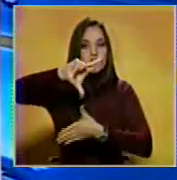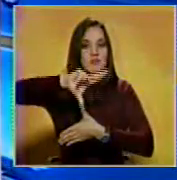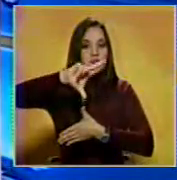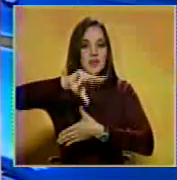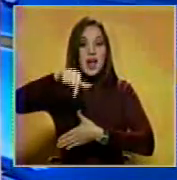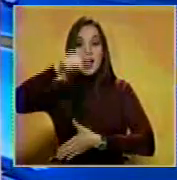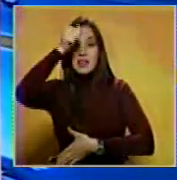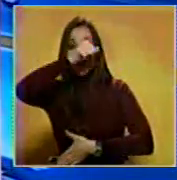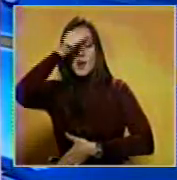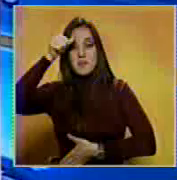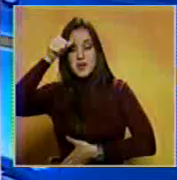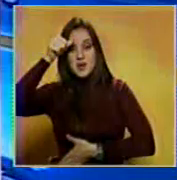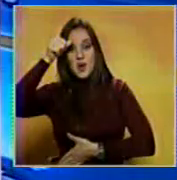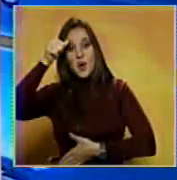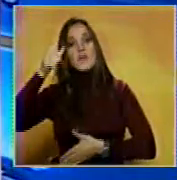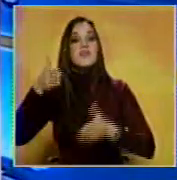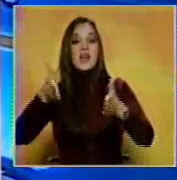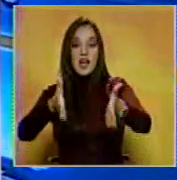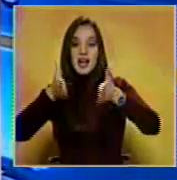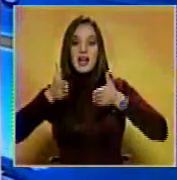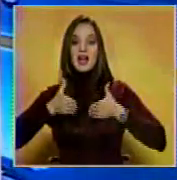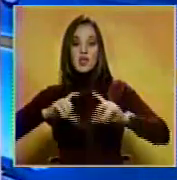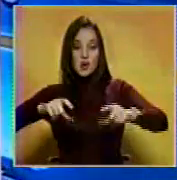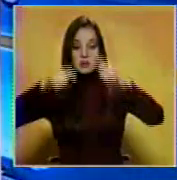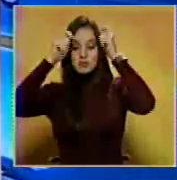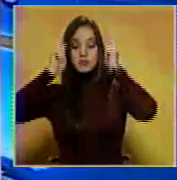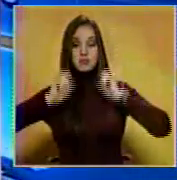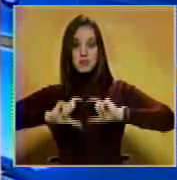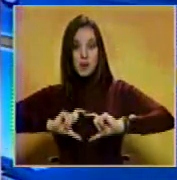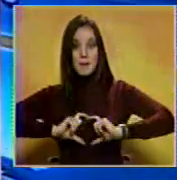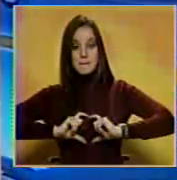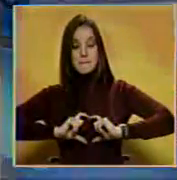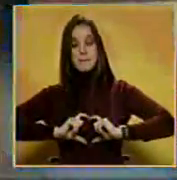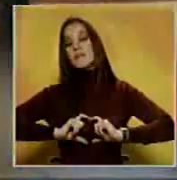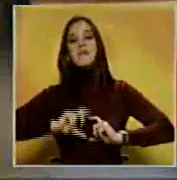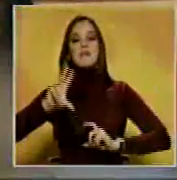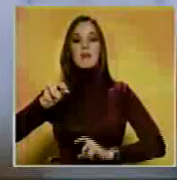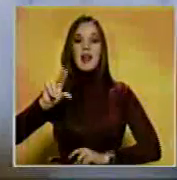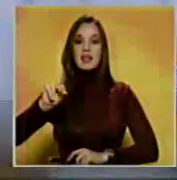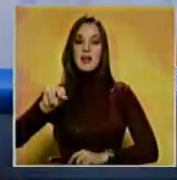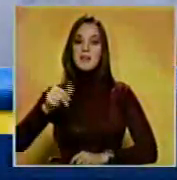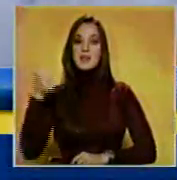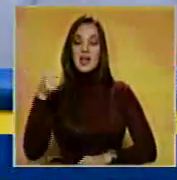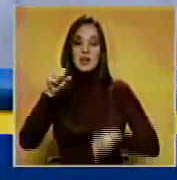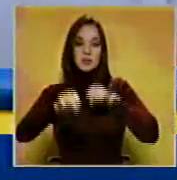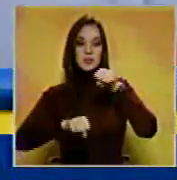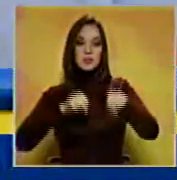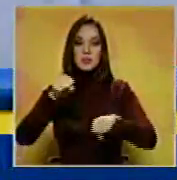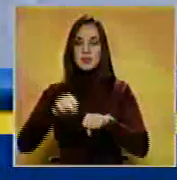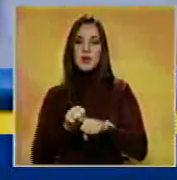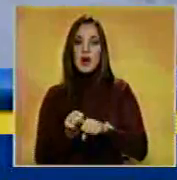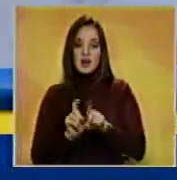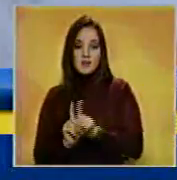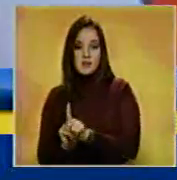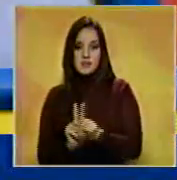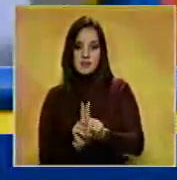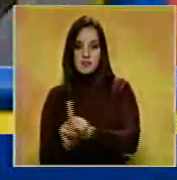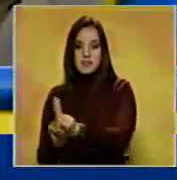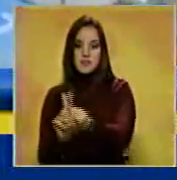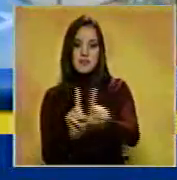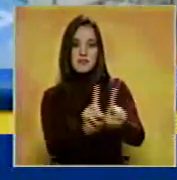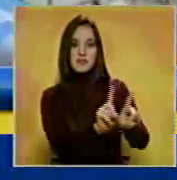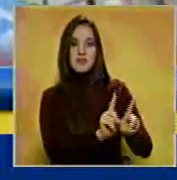este domingo Gerson y Canelón logró la medalla de plata en la prueba de keirin masculino. Canelón culminó segundo en la prueba, escoltando al colombiano